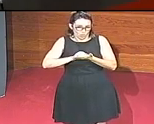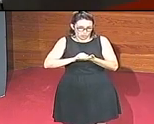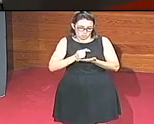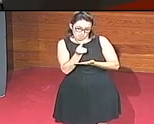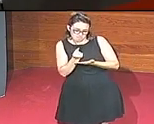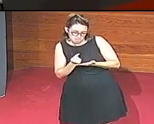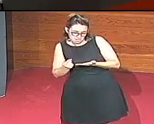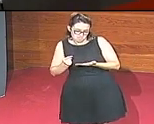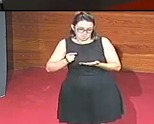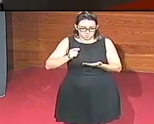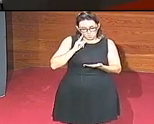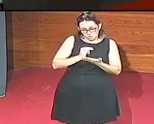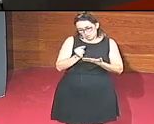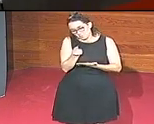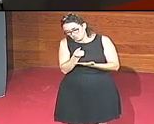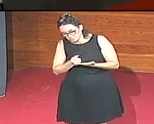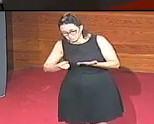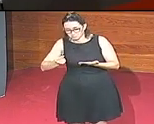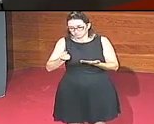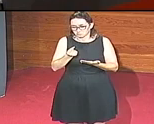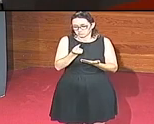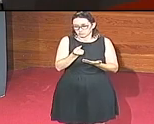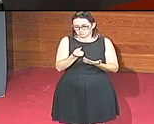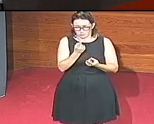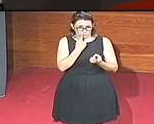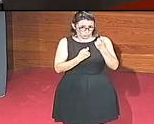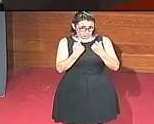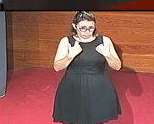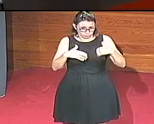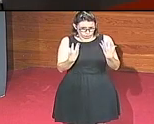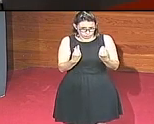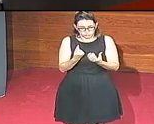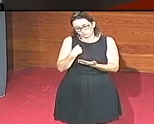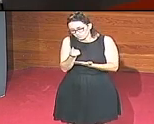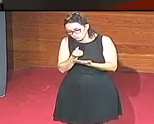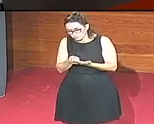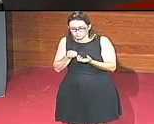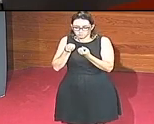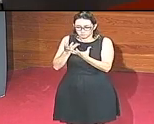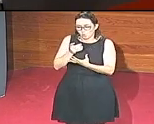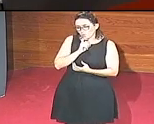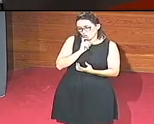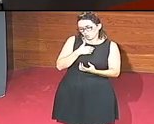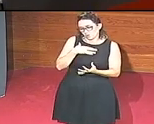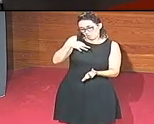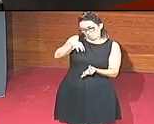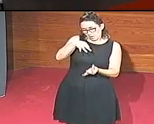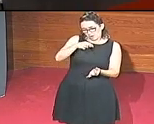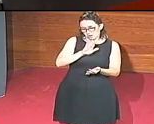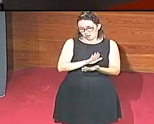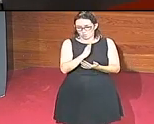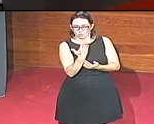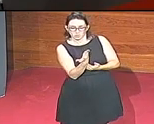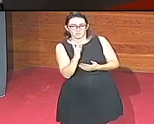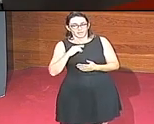tienes que es muchísima información como la aquí descontar y yo quiero contar una doble página también lo quiero contar en internet pero